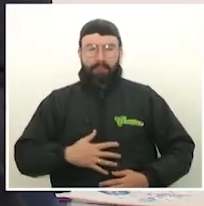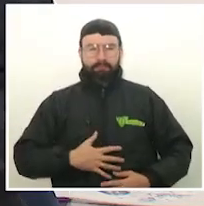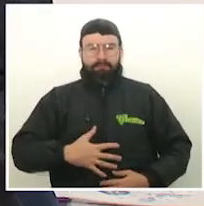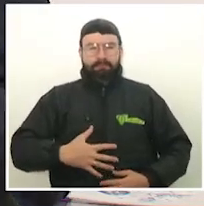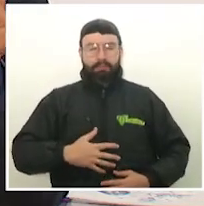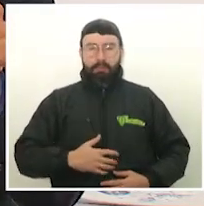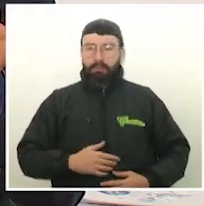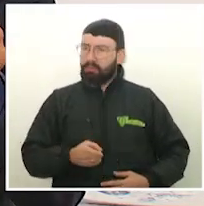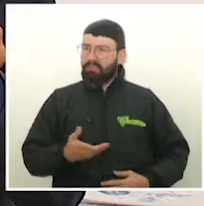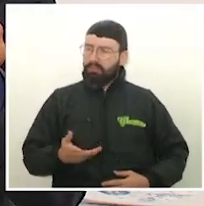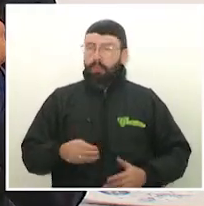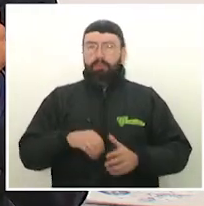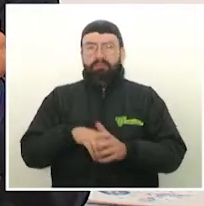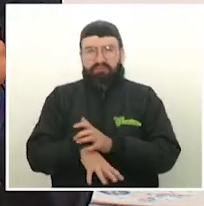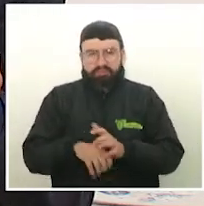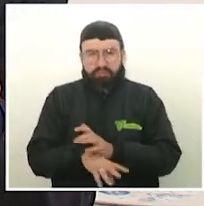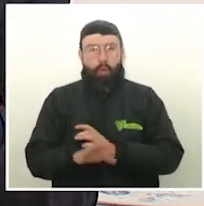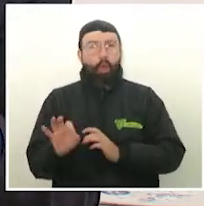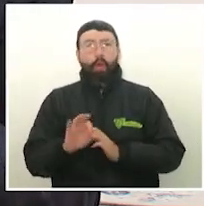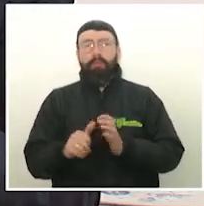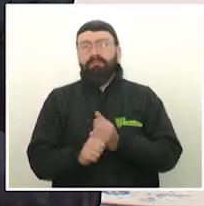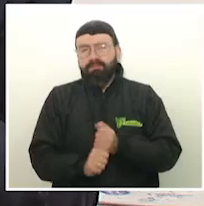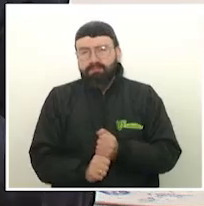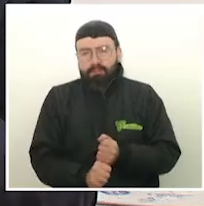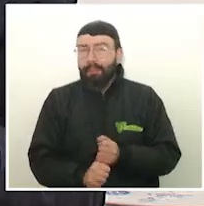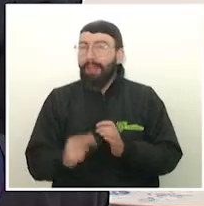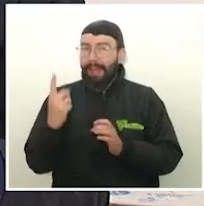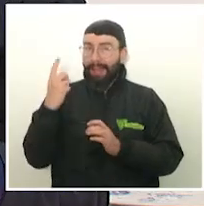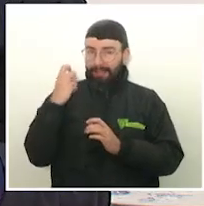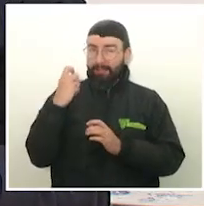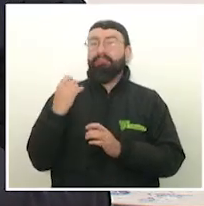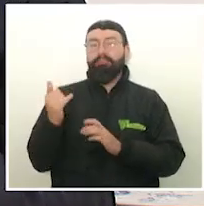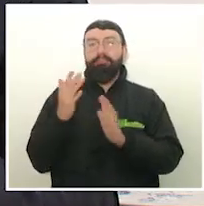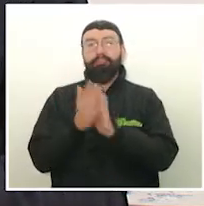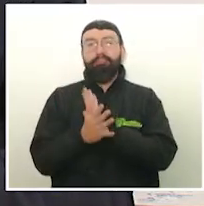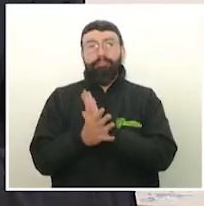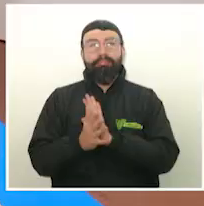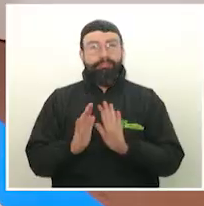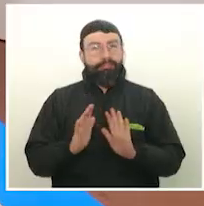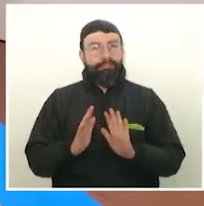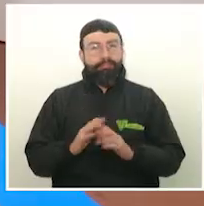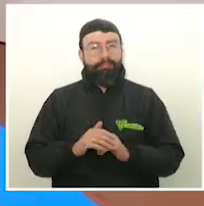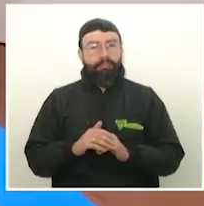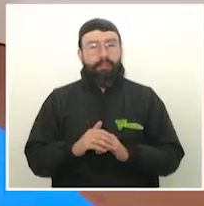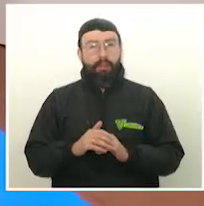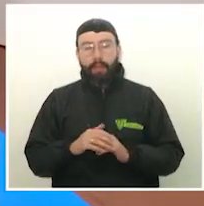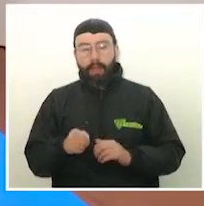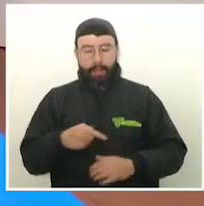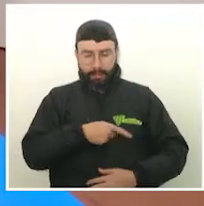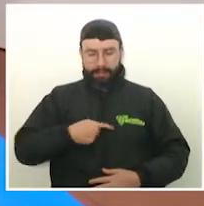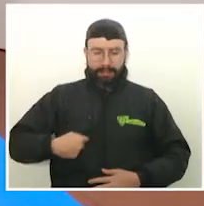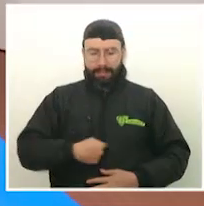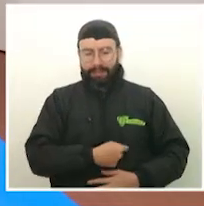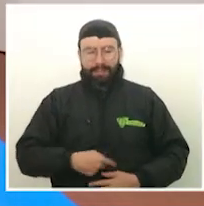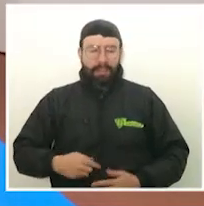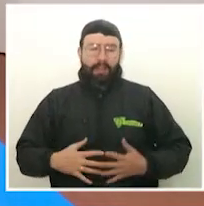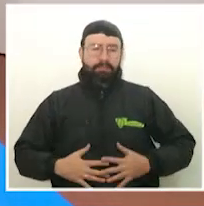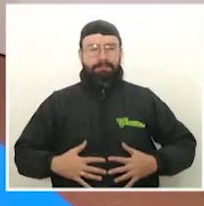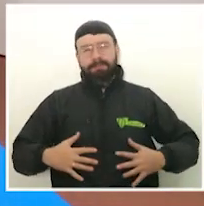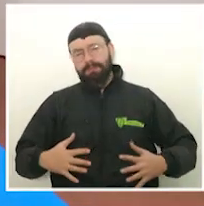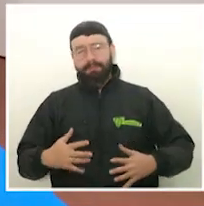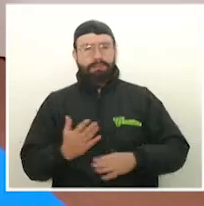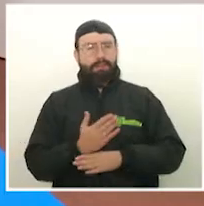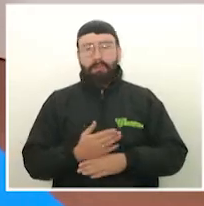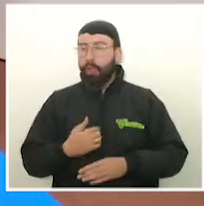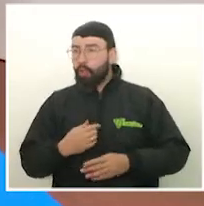O diarrea o estreñimiento, que hablábamos con la doctora Adriana Gómez y está grabado acá. Entonces, el intestino se altera, se inflama y usted dice: ay, me caen